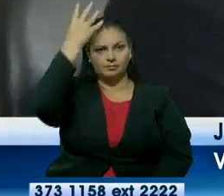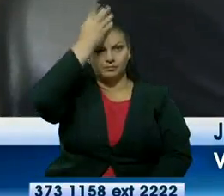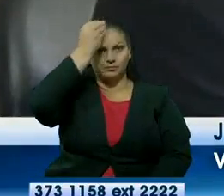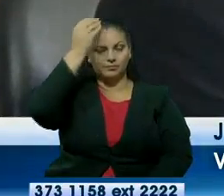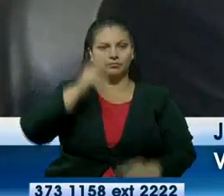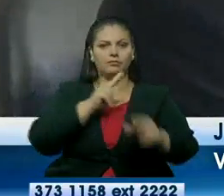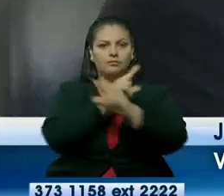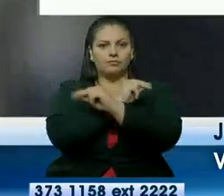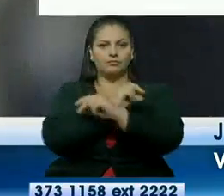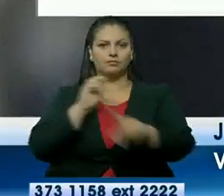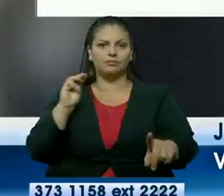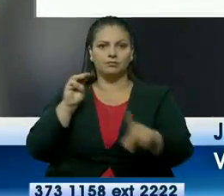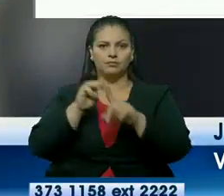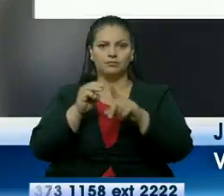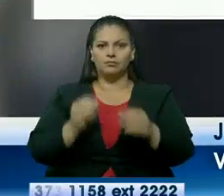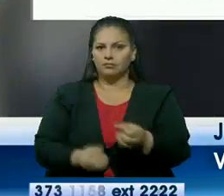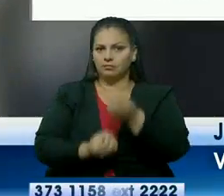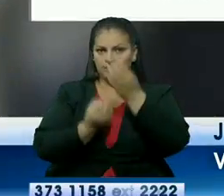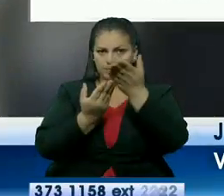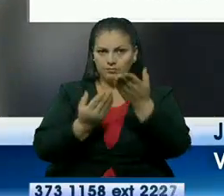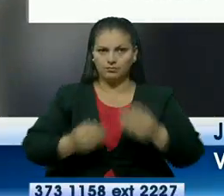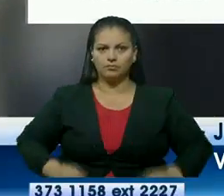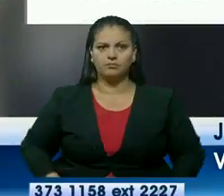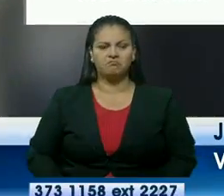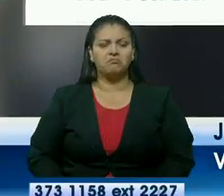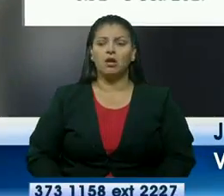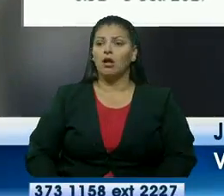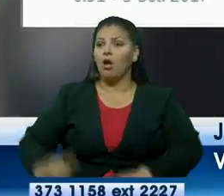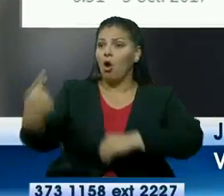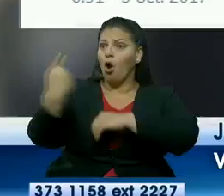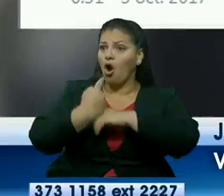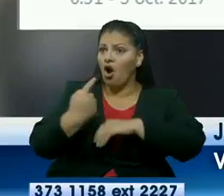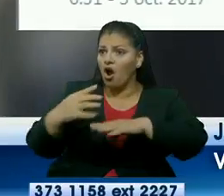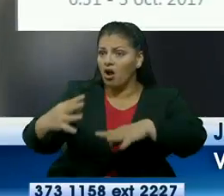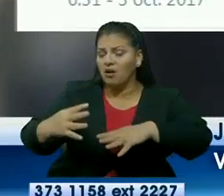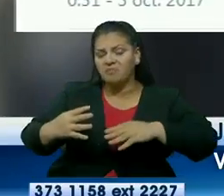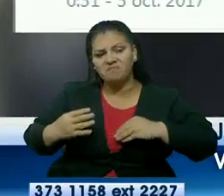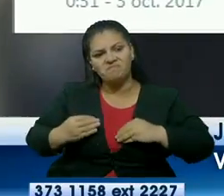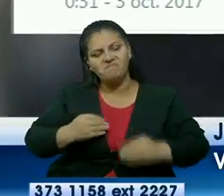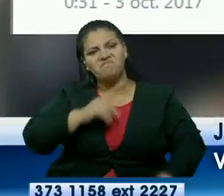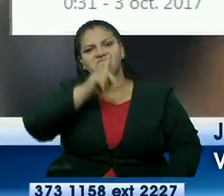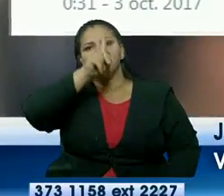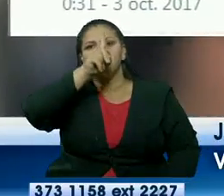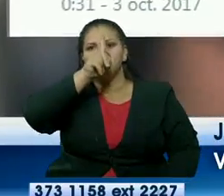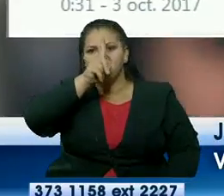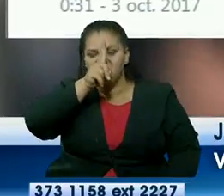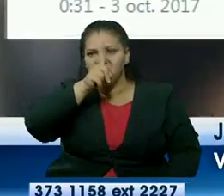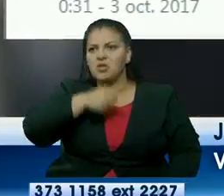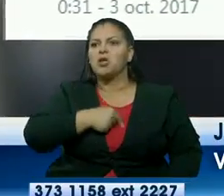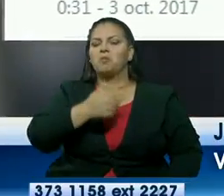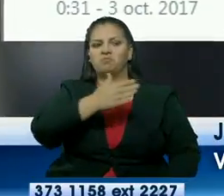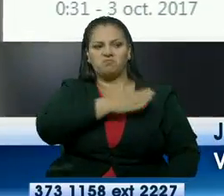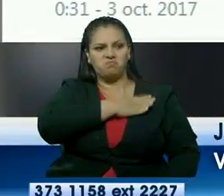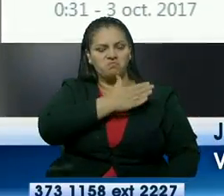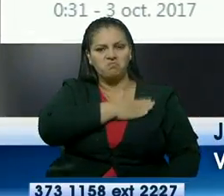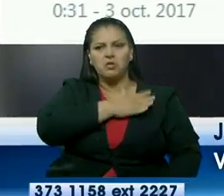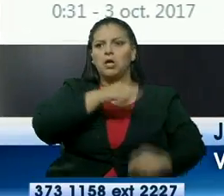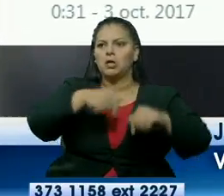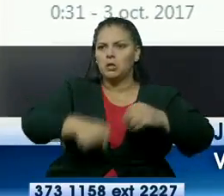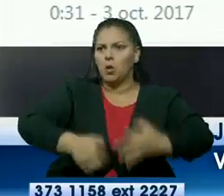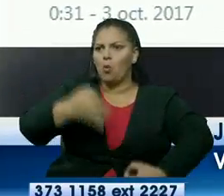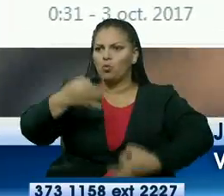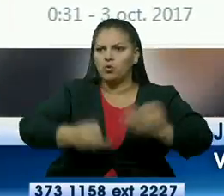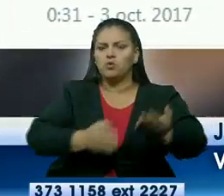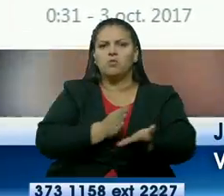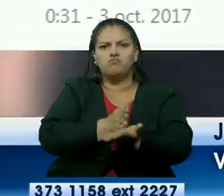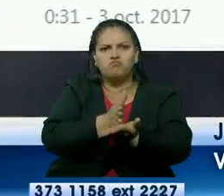su cuenta de Twitter. Aquí dijo: acato bajo protesta este infame atropello en mi contra. Aún tengo fe en que la justicia se imponga.